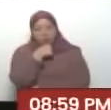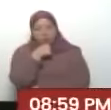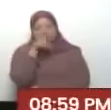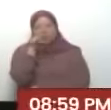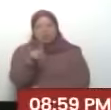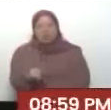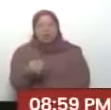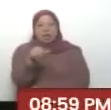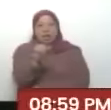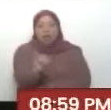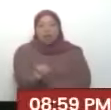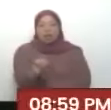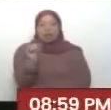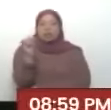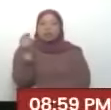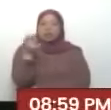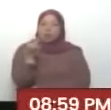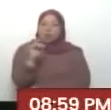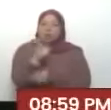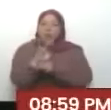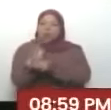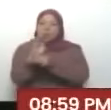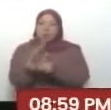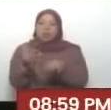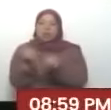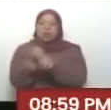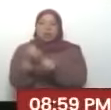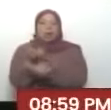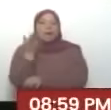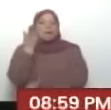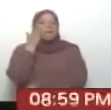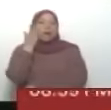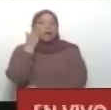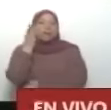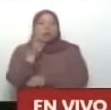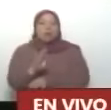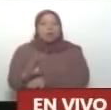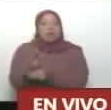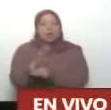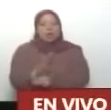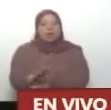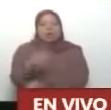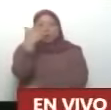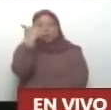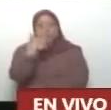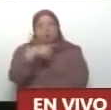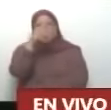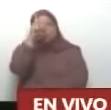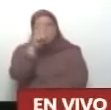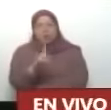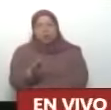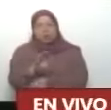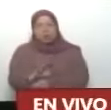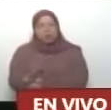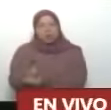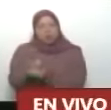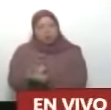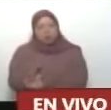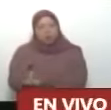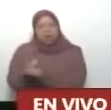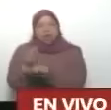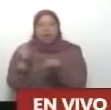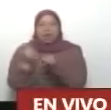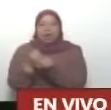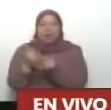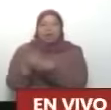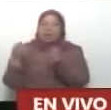también habían cuidadores como son las madres cuidadoras, padres cuidadores, personas que también son cuidadoras, estaban allí